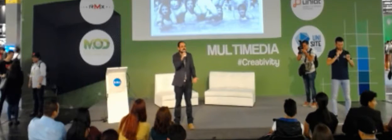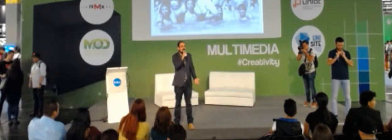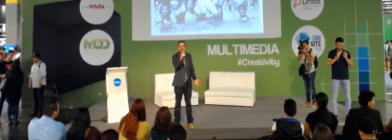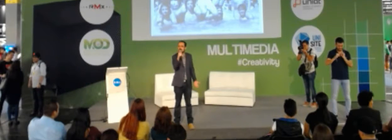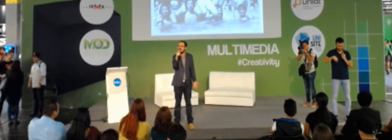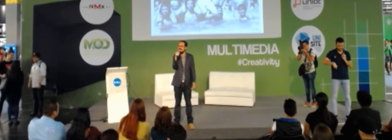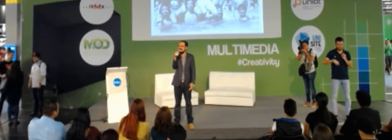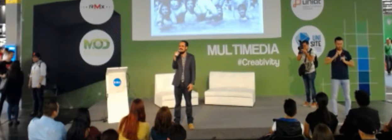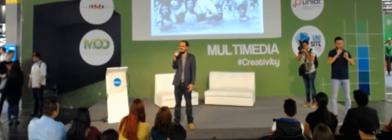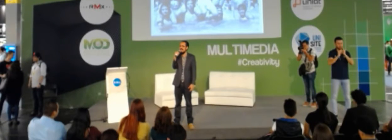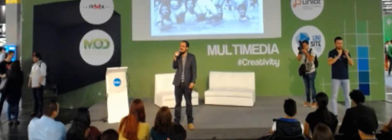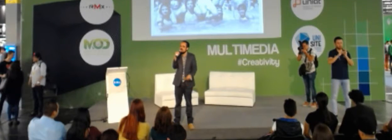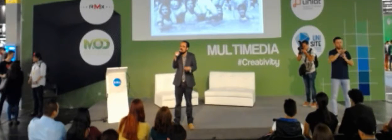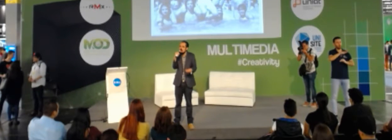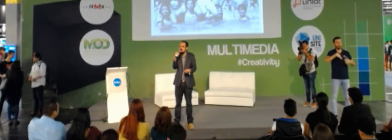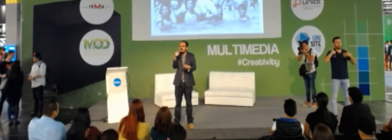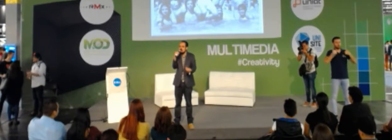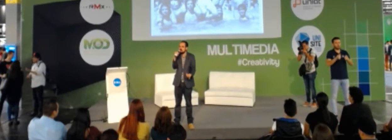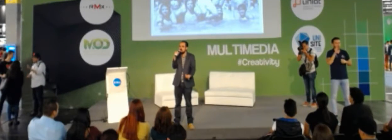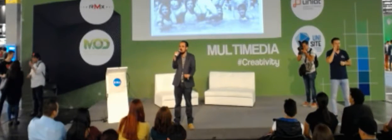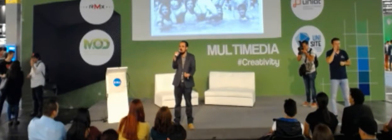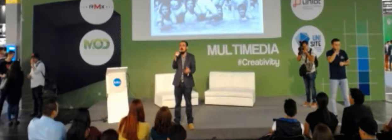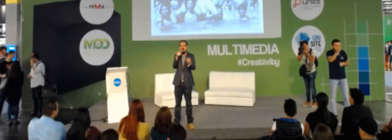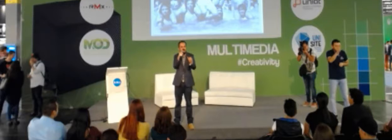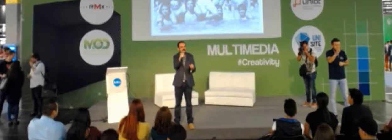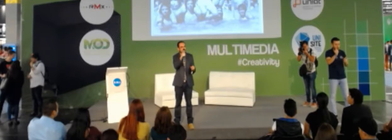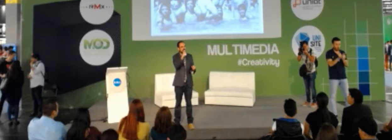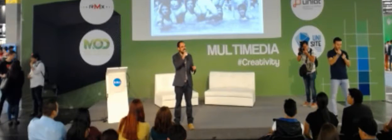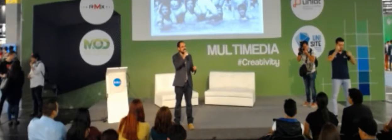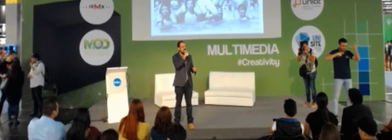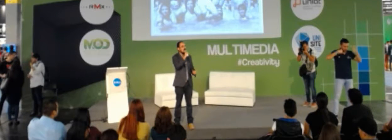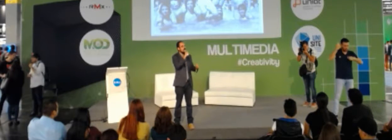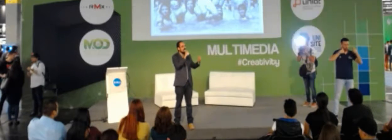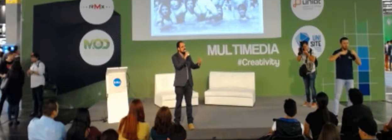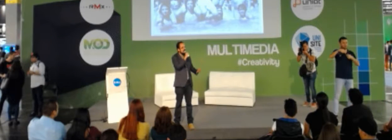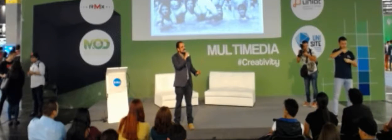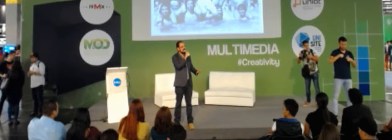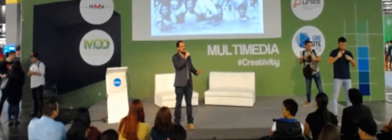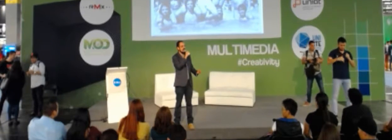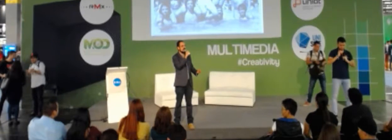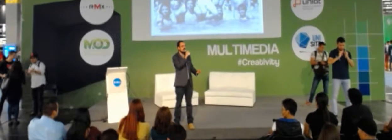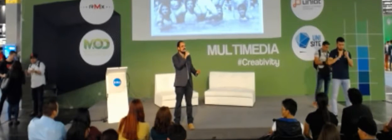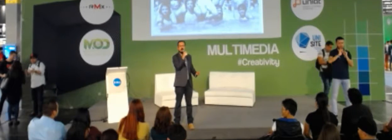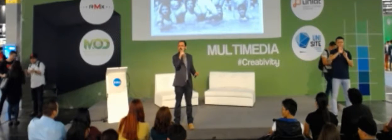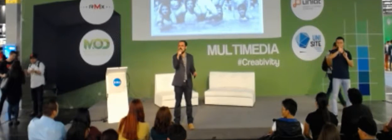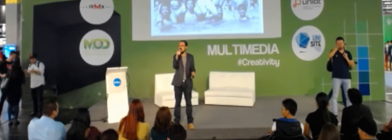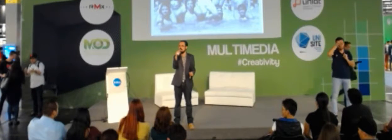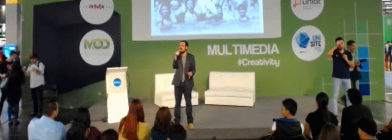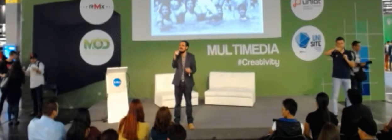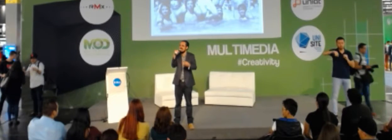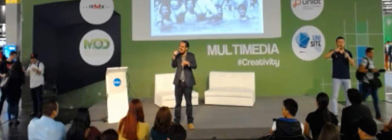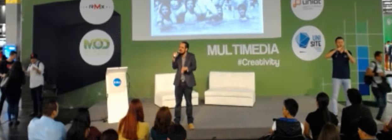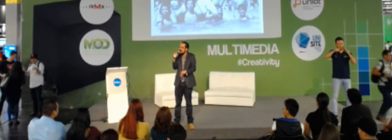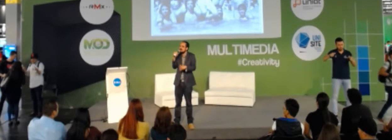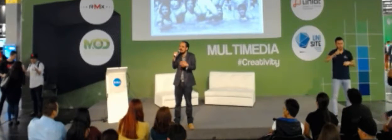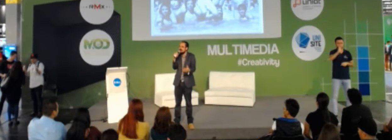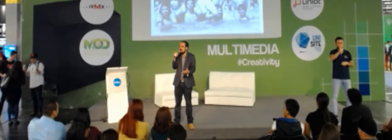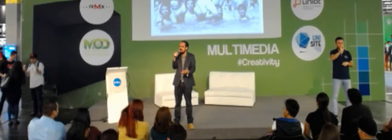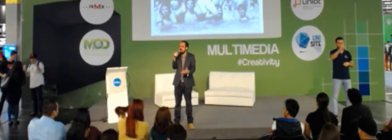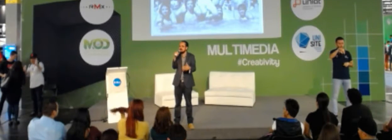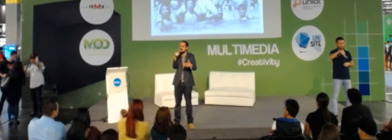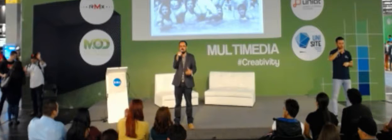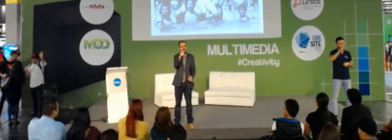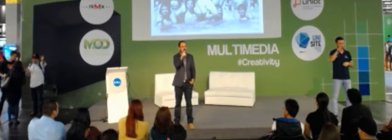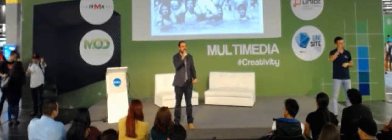idioma visogestual. Es un idioma reconocido por lingüistas, por instancias internacionales como la ONU e incluso en la